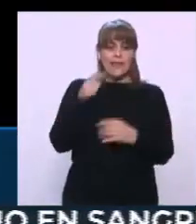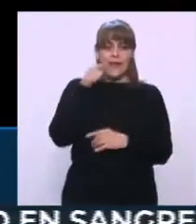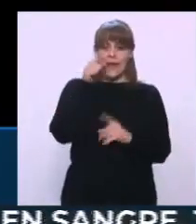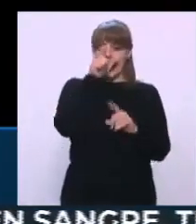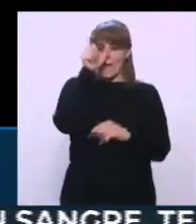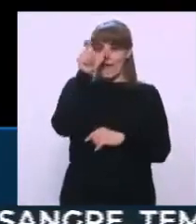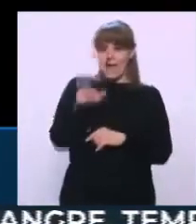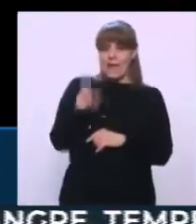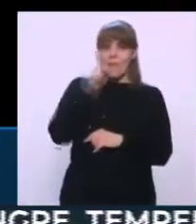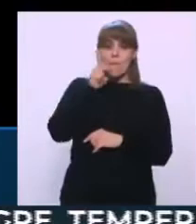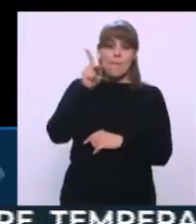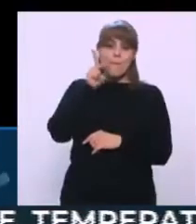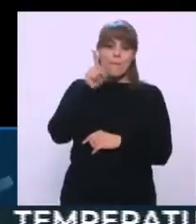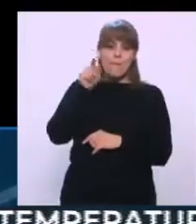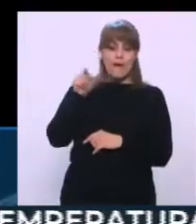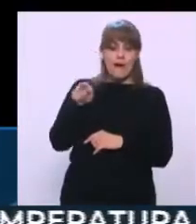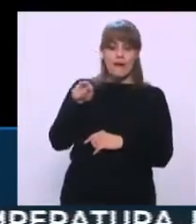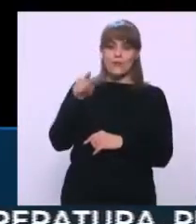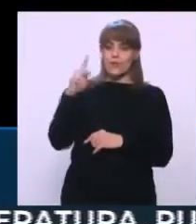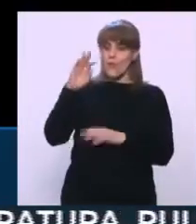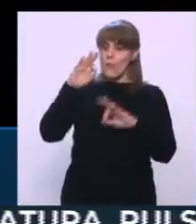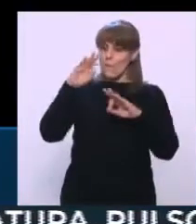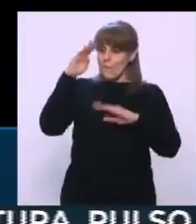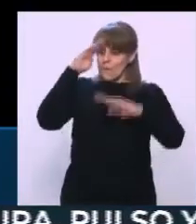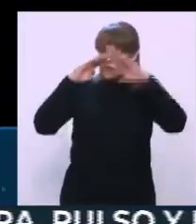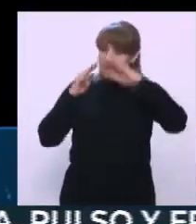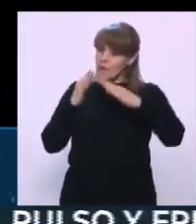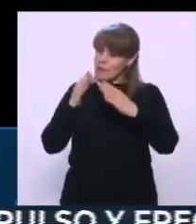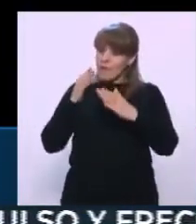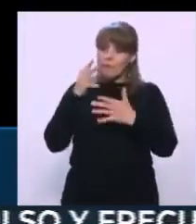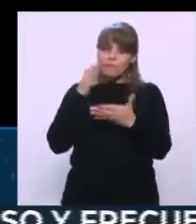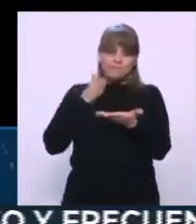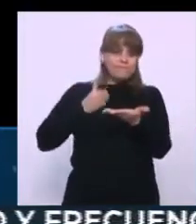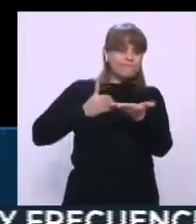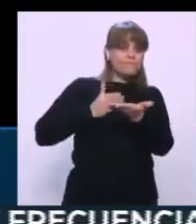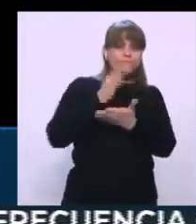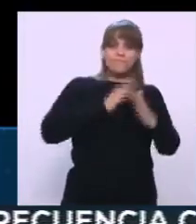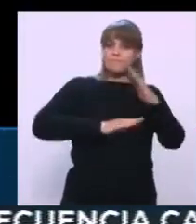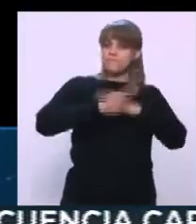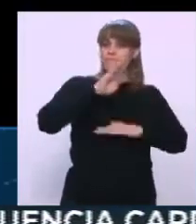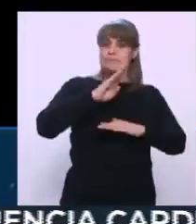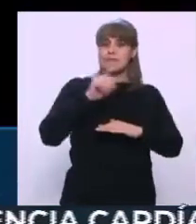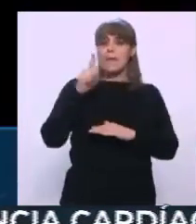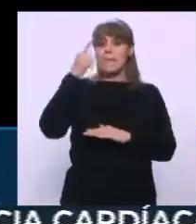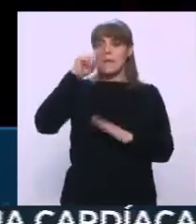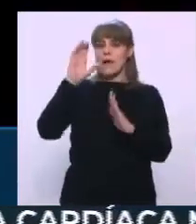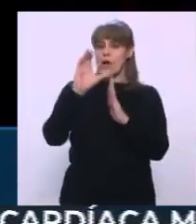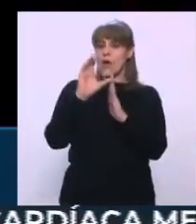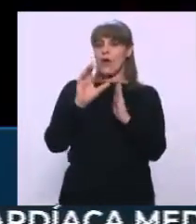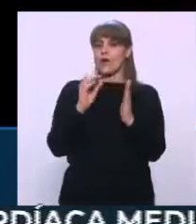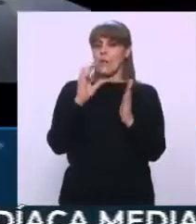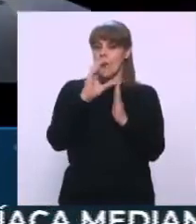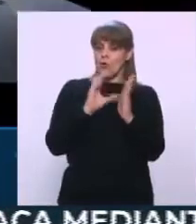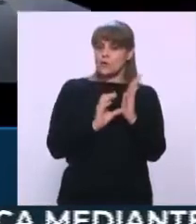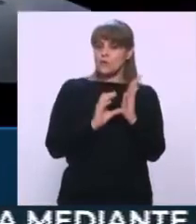pues totalmente progresista, que está defendiendo un derecho que hay que decir, está consagrado en la Constitución de la Ciudad de México.